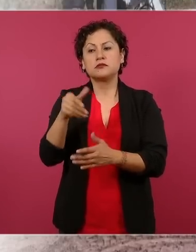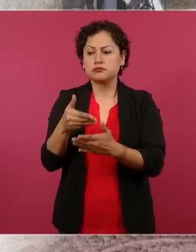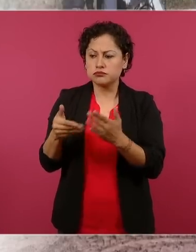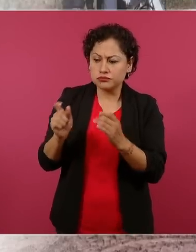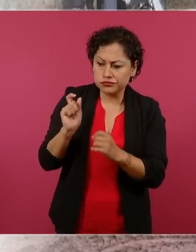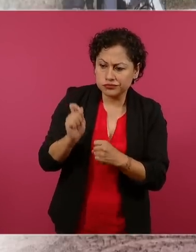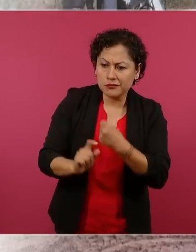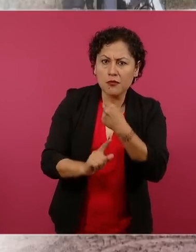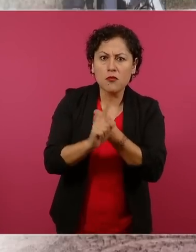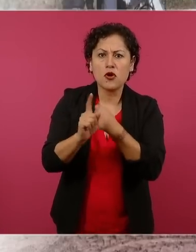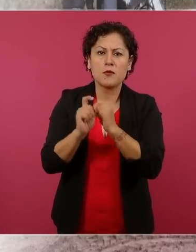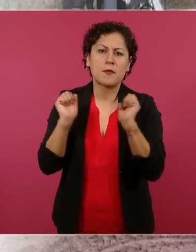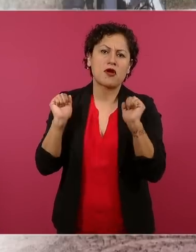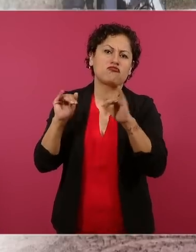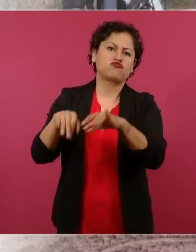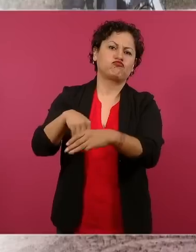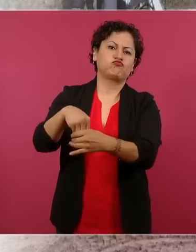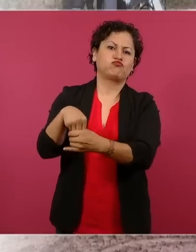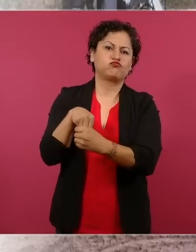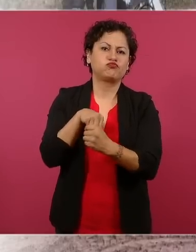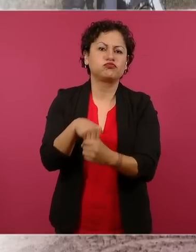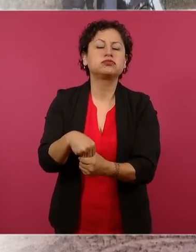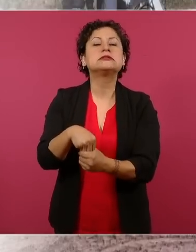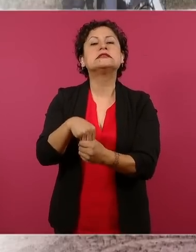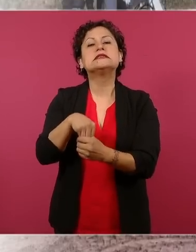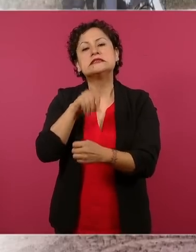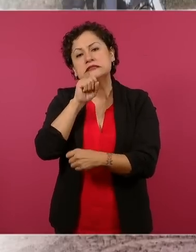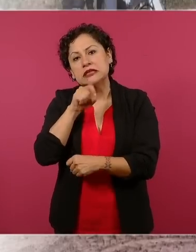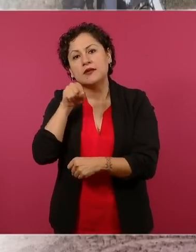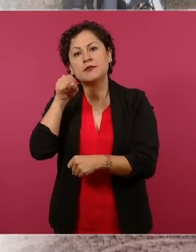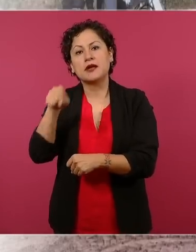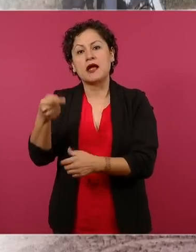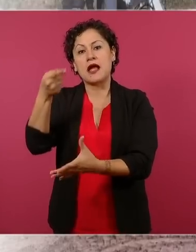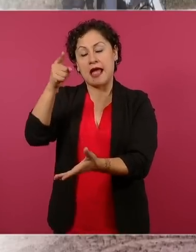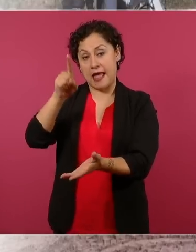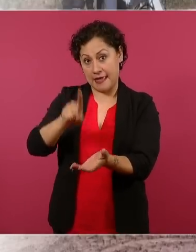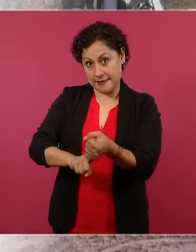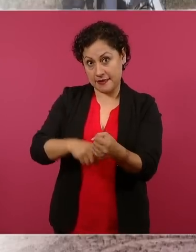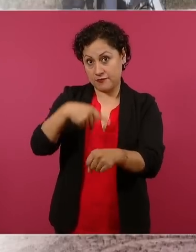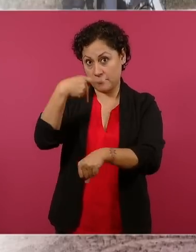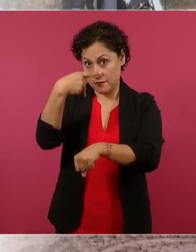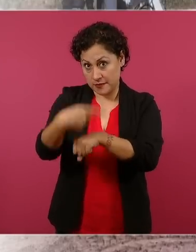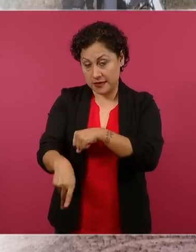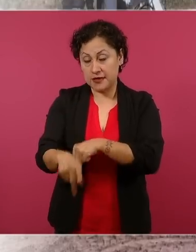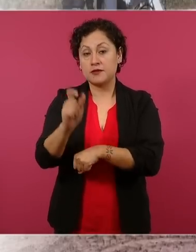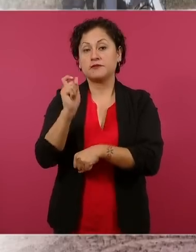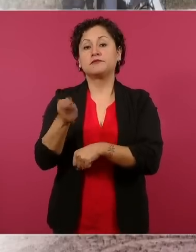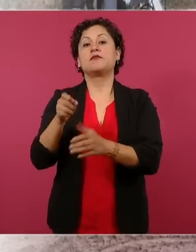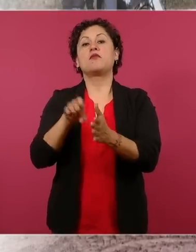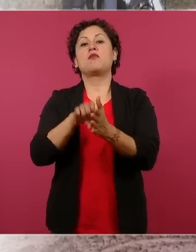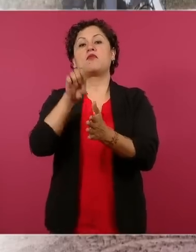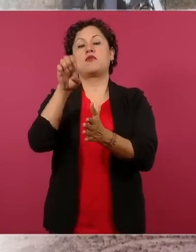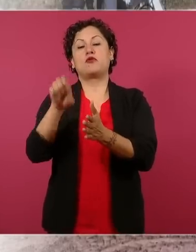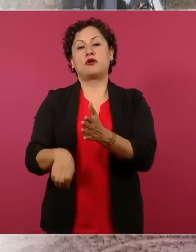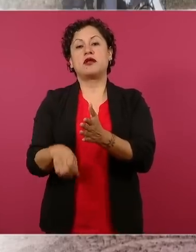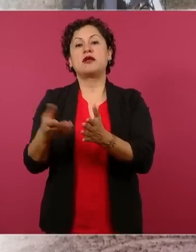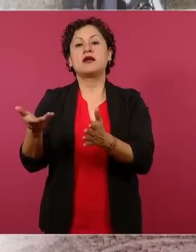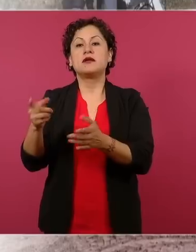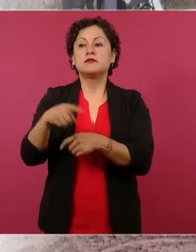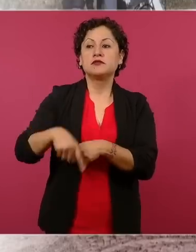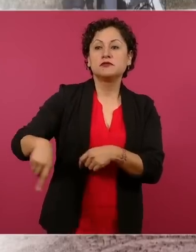de saturación como de riesgos en términos de protección